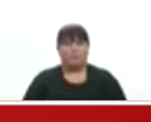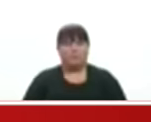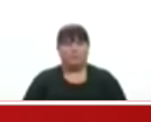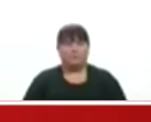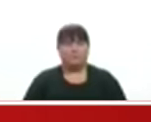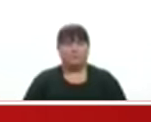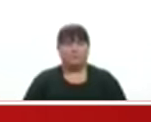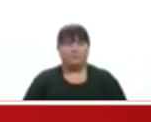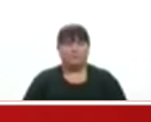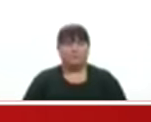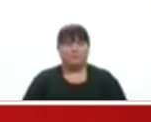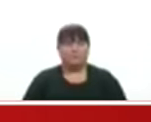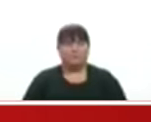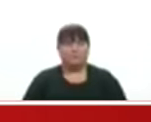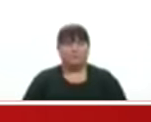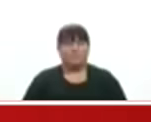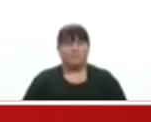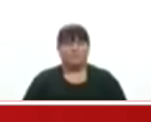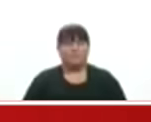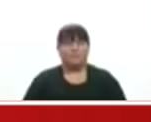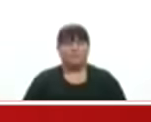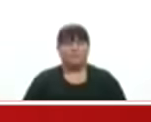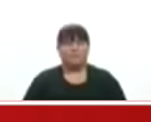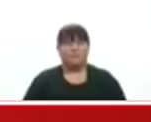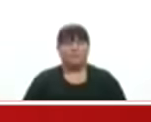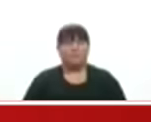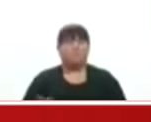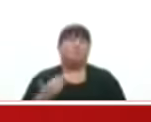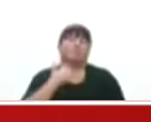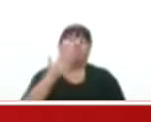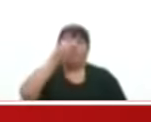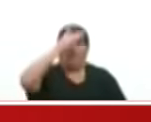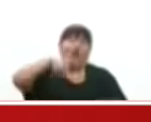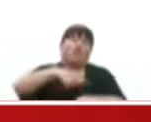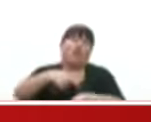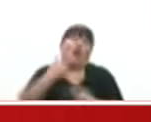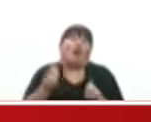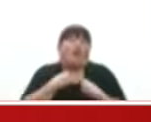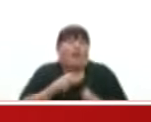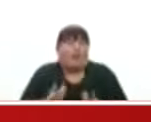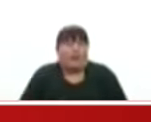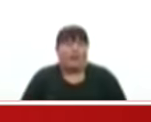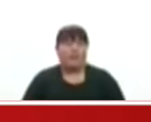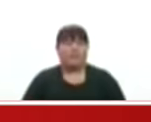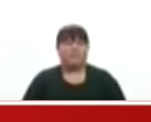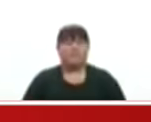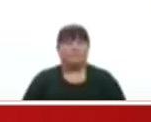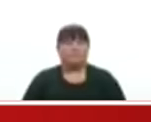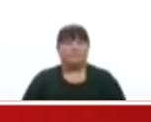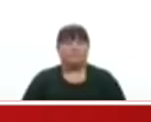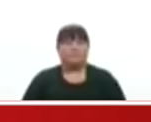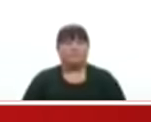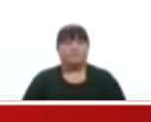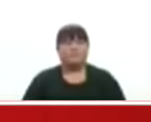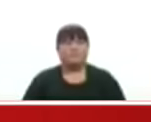Si hay empate, me retiro. No, tampoco para tanto. No, no. No sé, son 12 horas, senador. ¿Qué quiere que hagamos? Son 12. Está muy contenta.